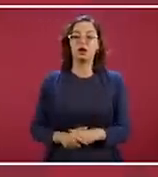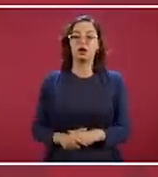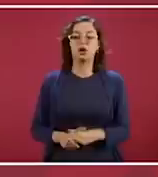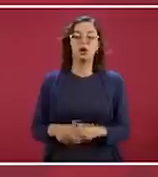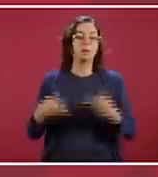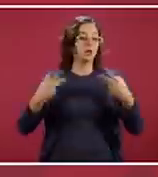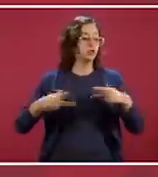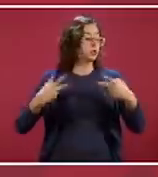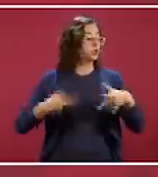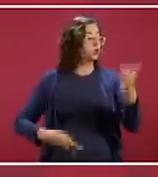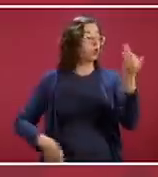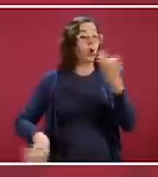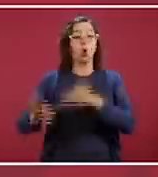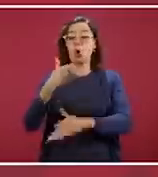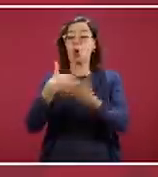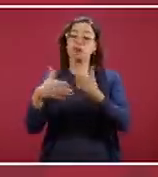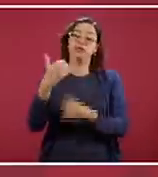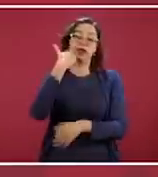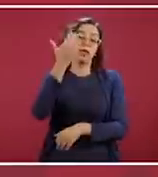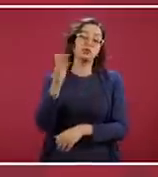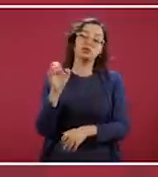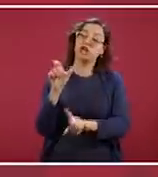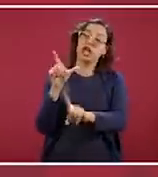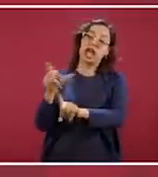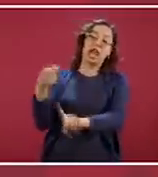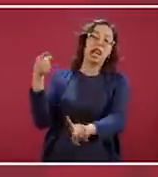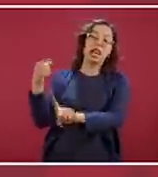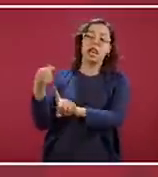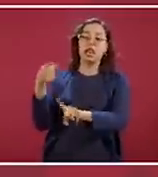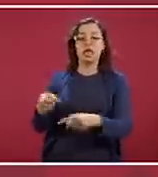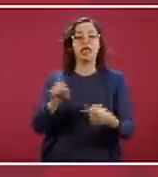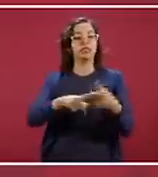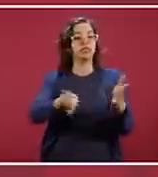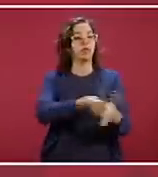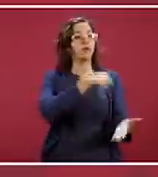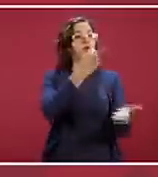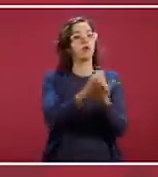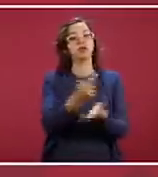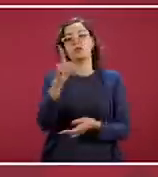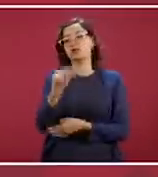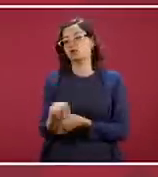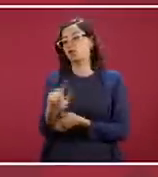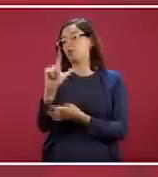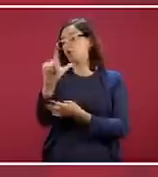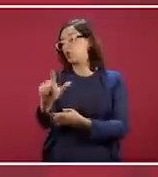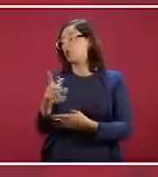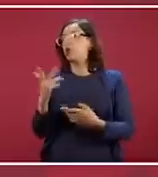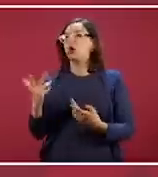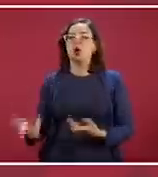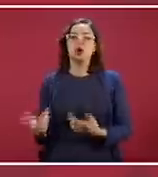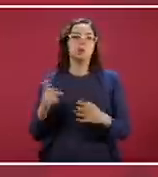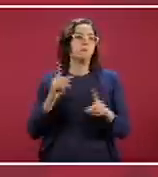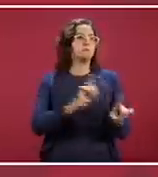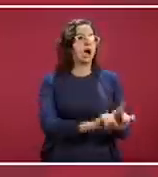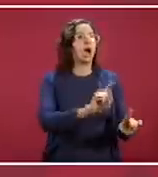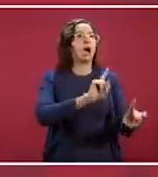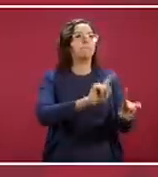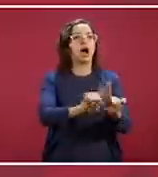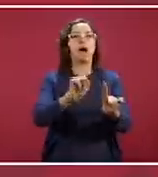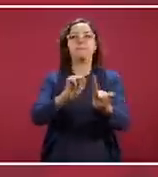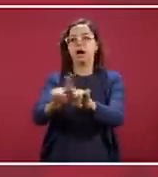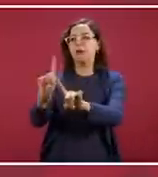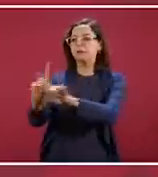La gente en Nuevo León se manifiesta en favor de Manuel González.